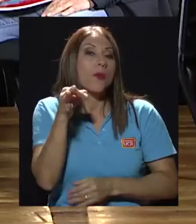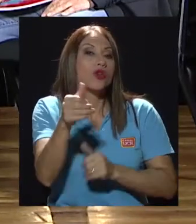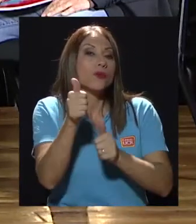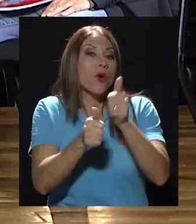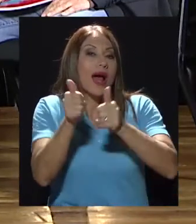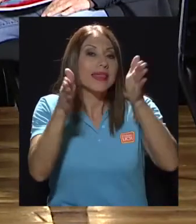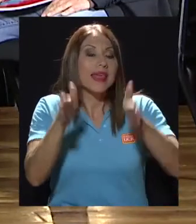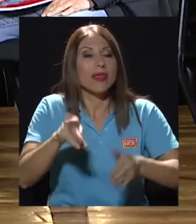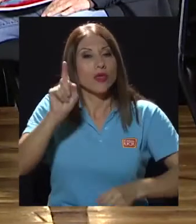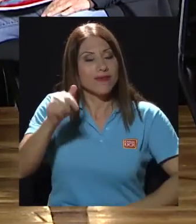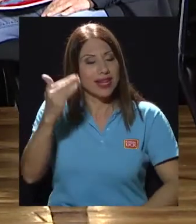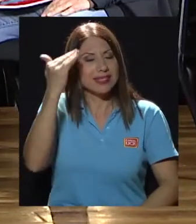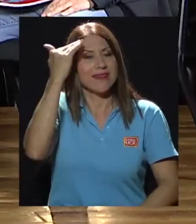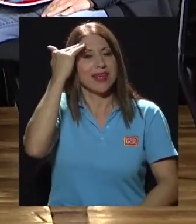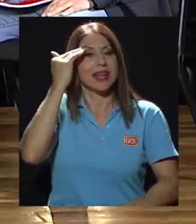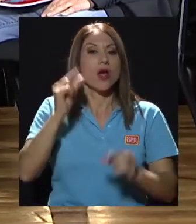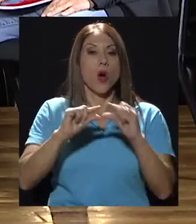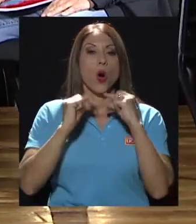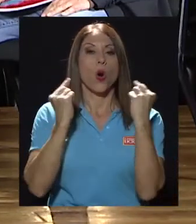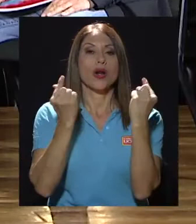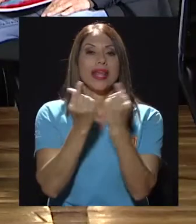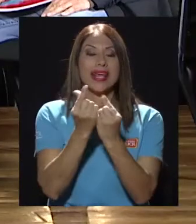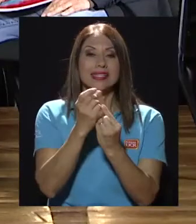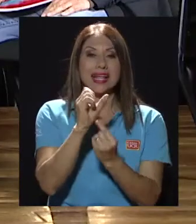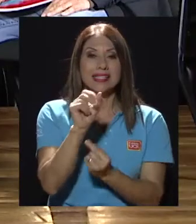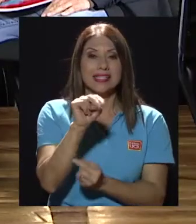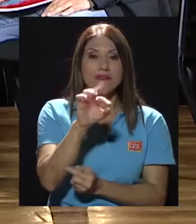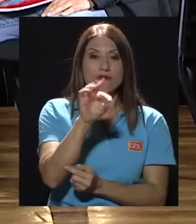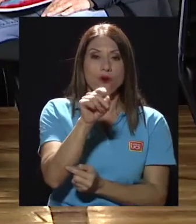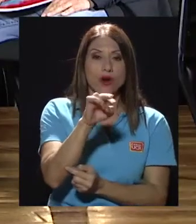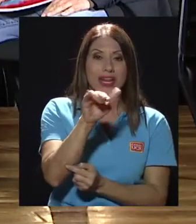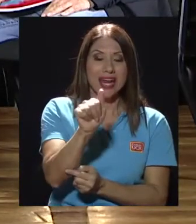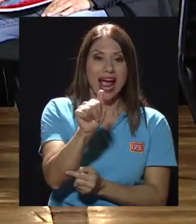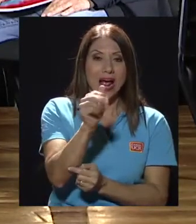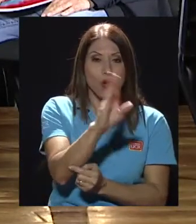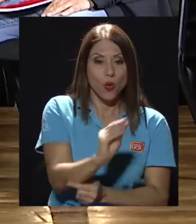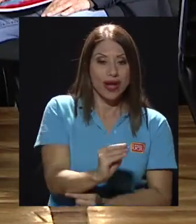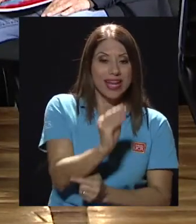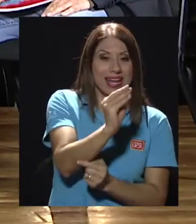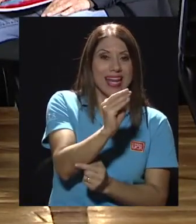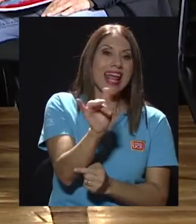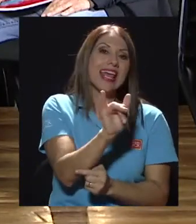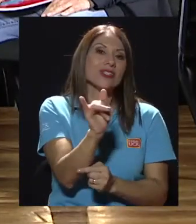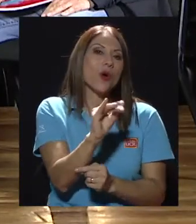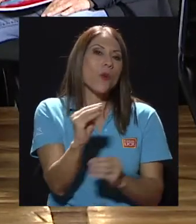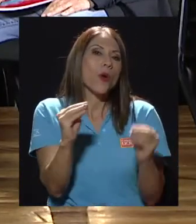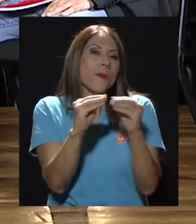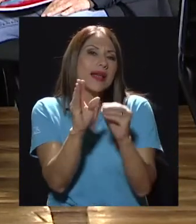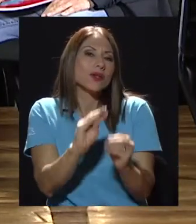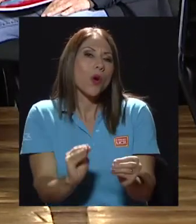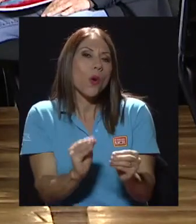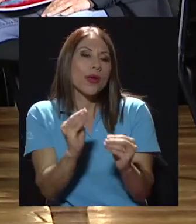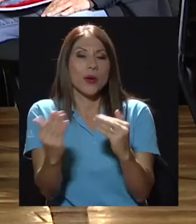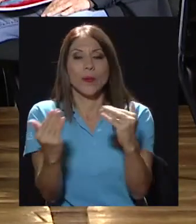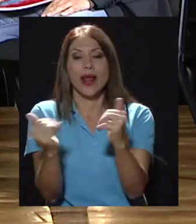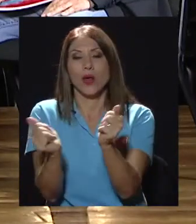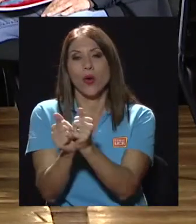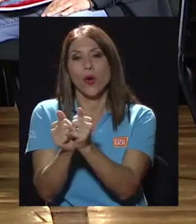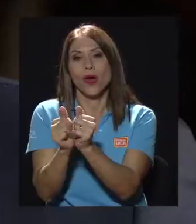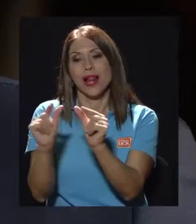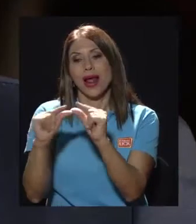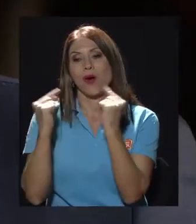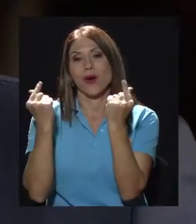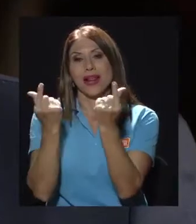que la Orquesta Sinfónica Juvenil es las ligas menores de la Orquesta Sinfónica Nacional. Correcto. Y que de por sí ha sido un